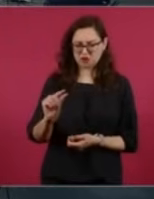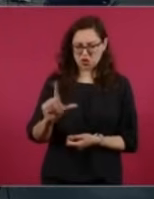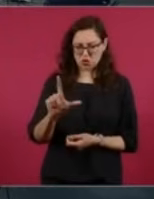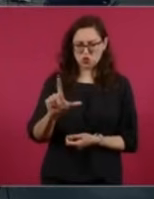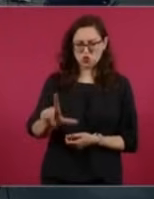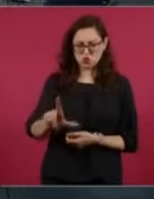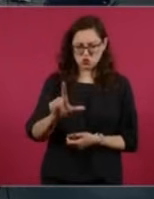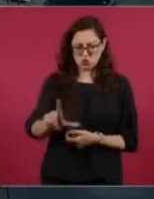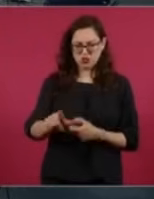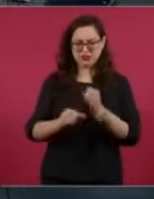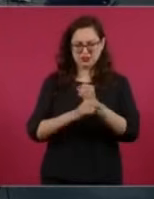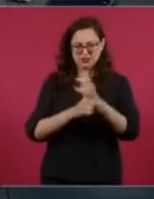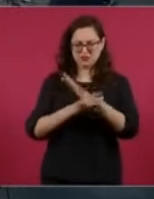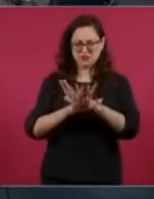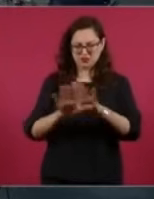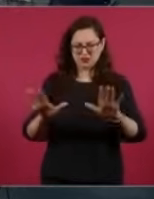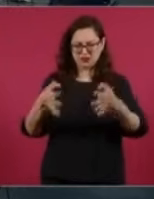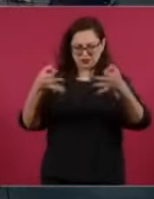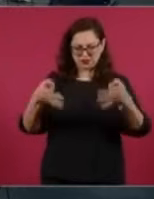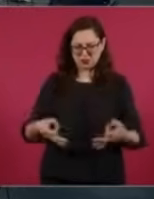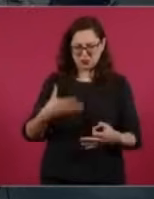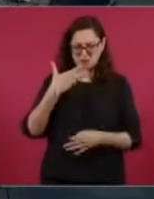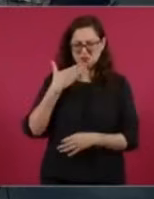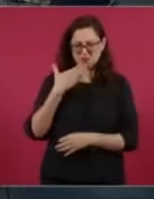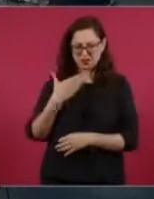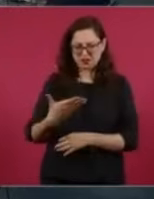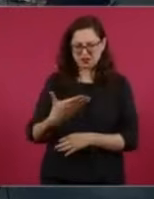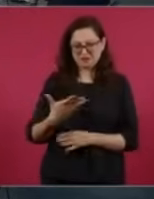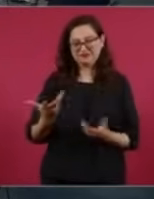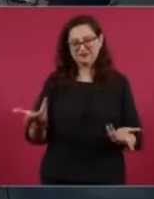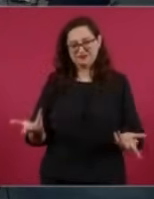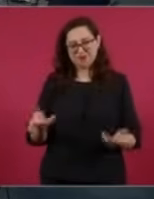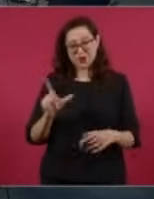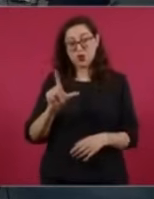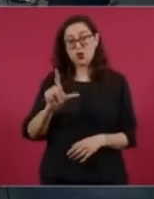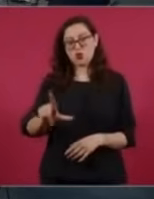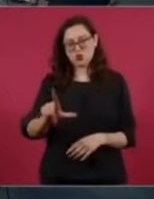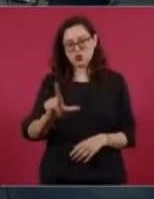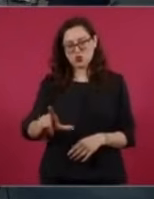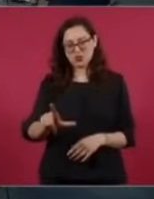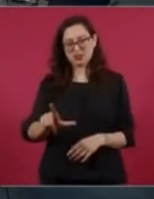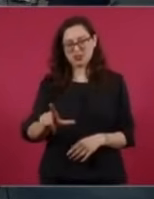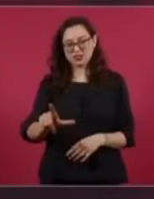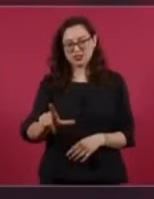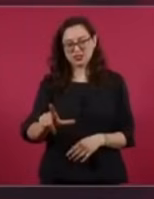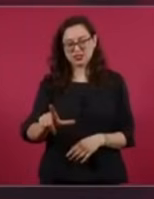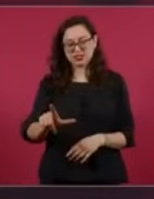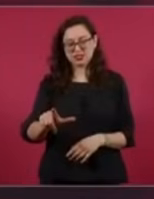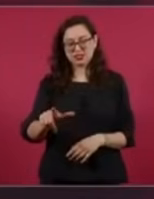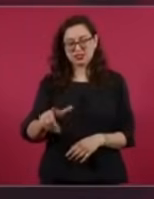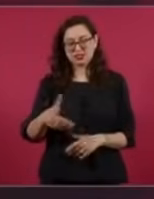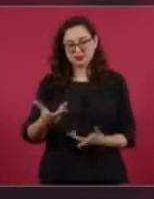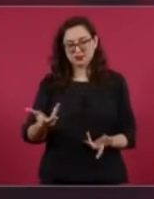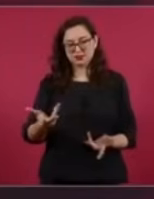Sí. ¿Sabes por qué? Porque vamos a estar precisamente en Acapulco el